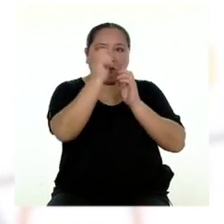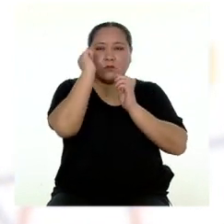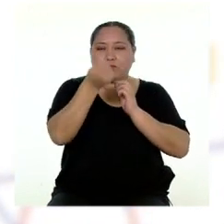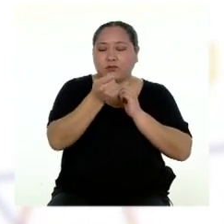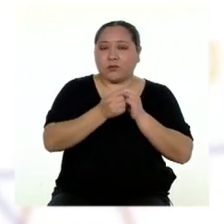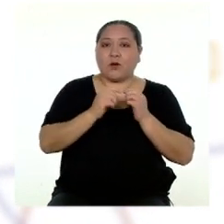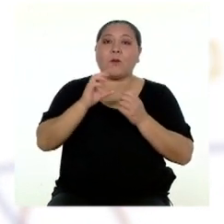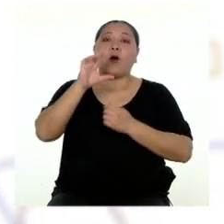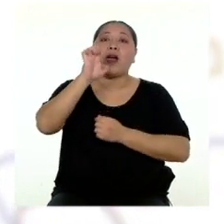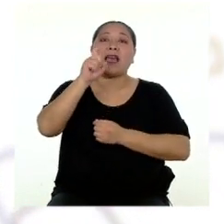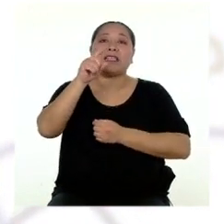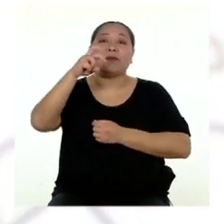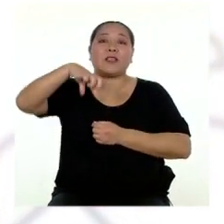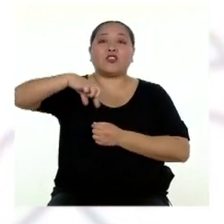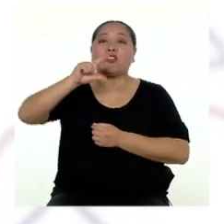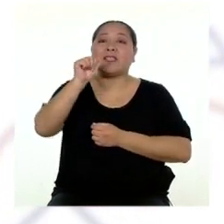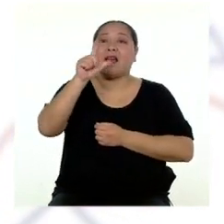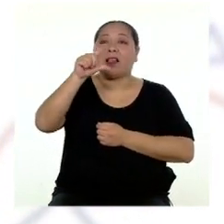algebraicas.